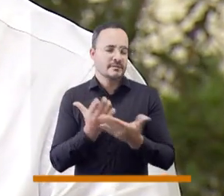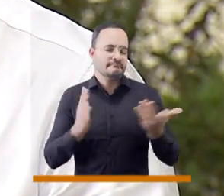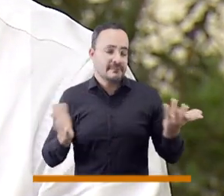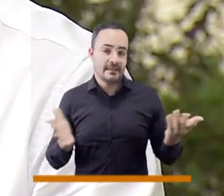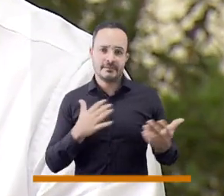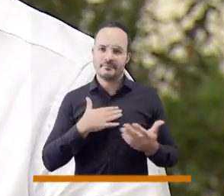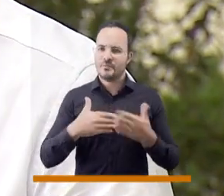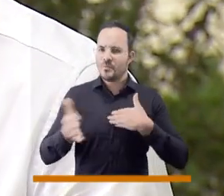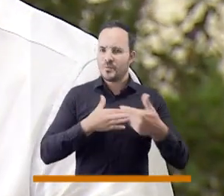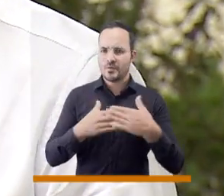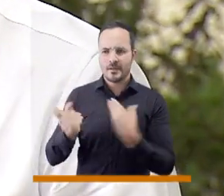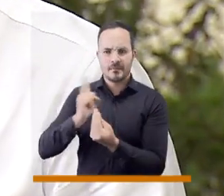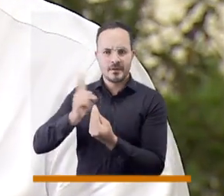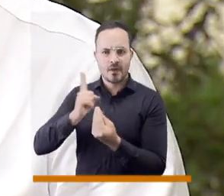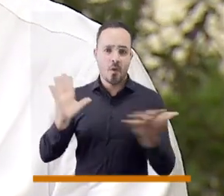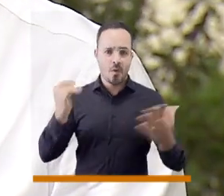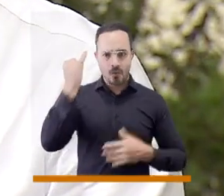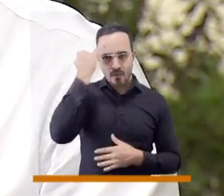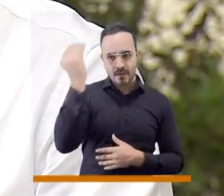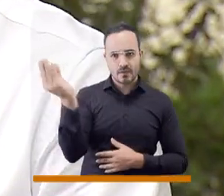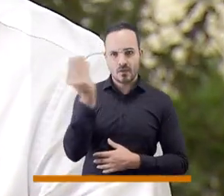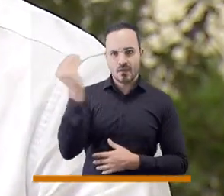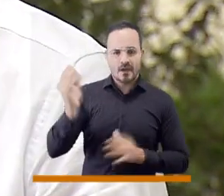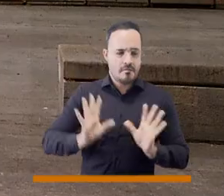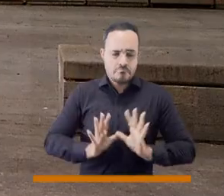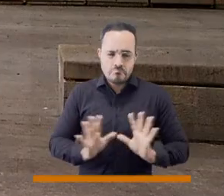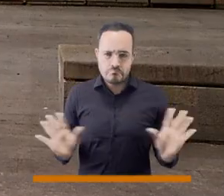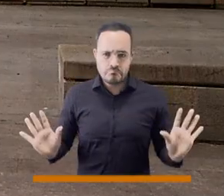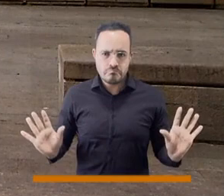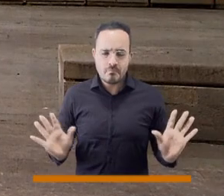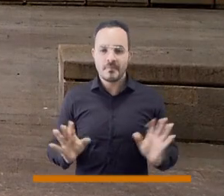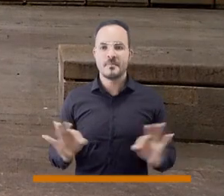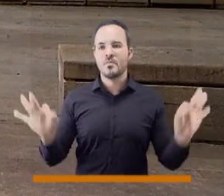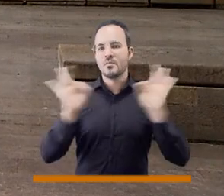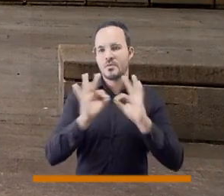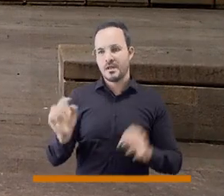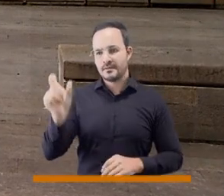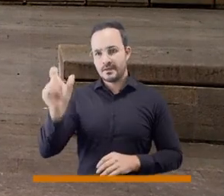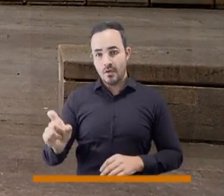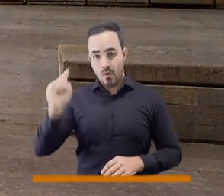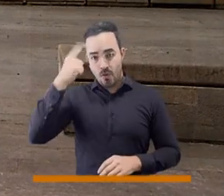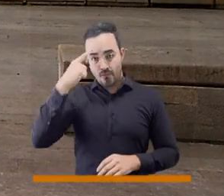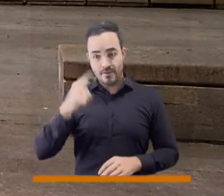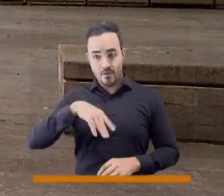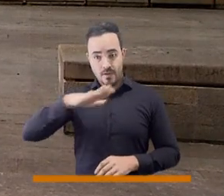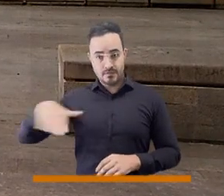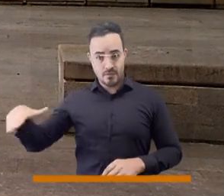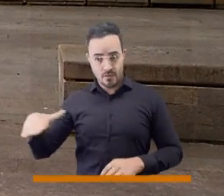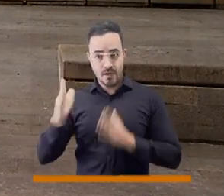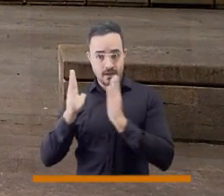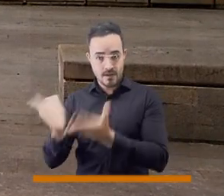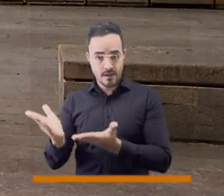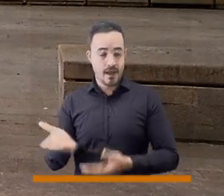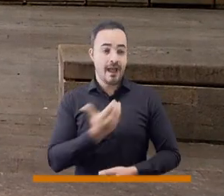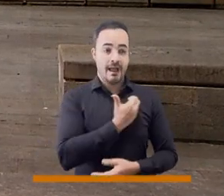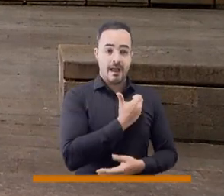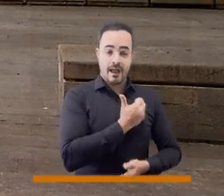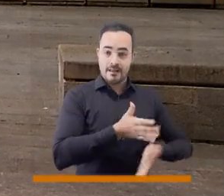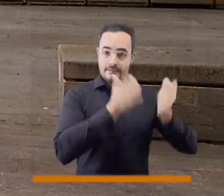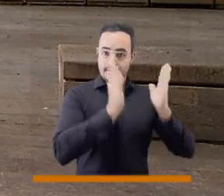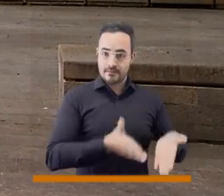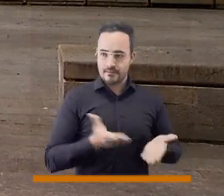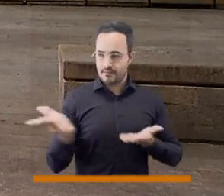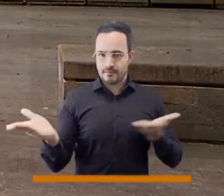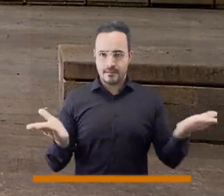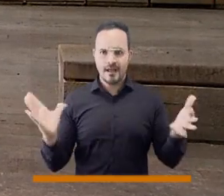Hombre, independiente del partido político, de la ideología, nosotros necesitamos ver a los dos gobernantes de nuestro